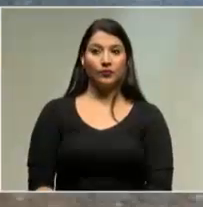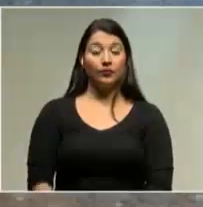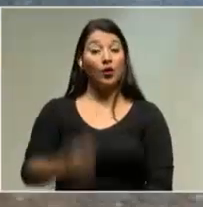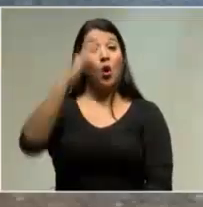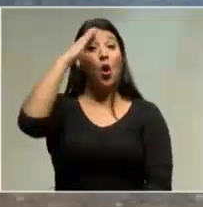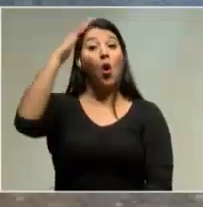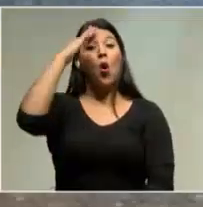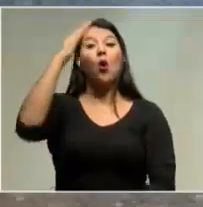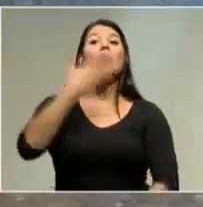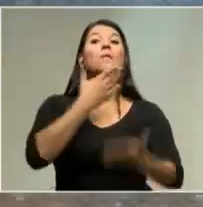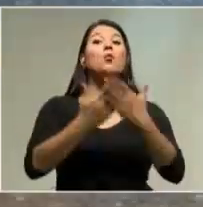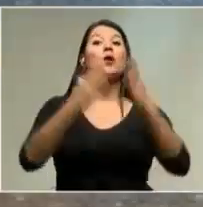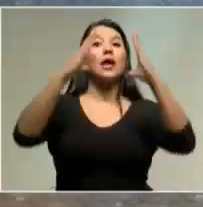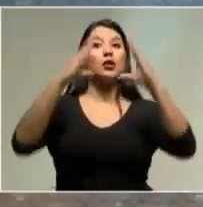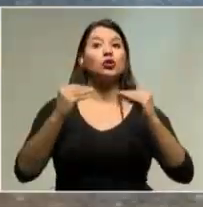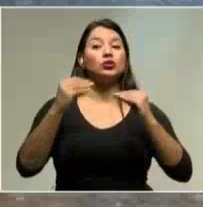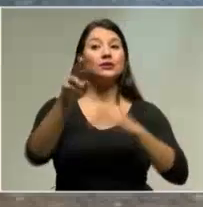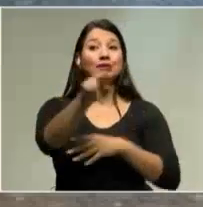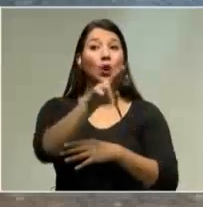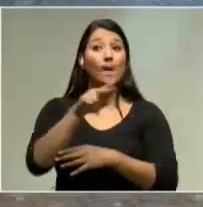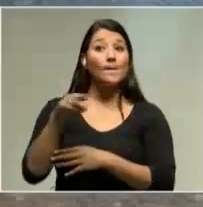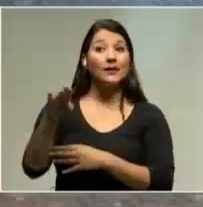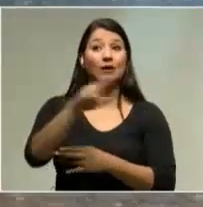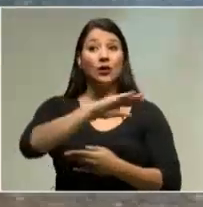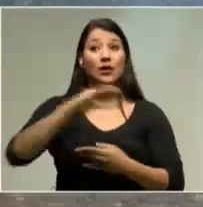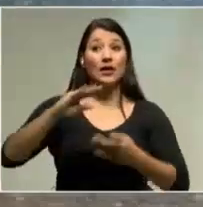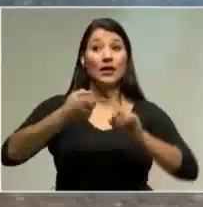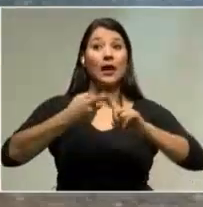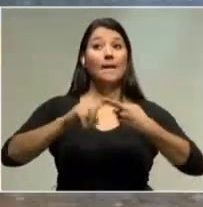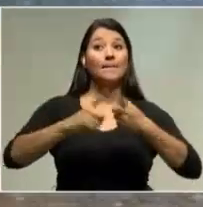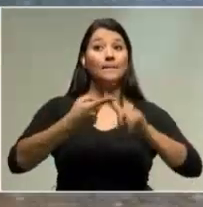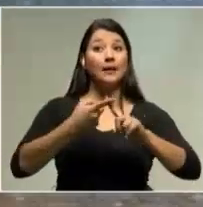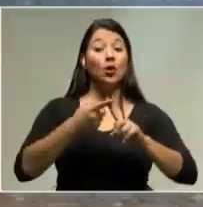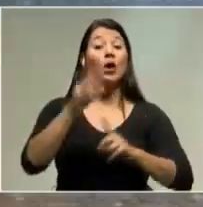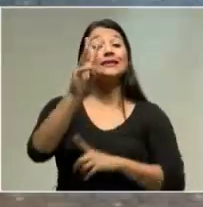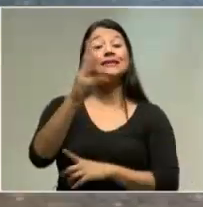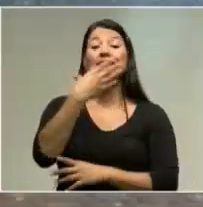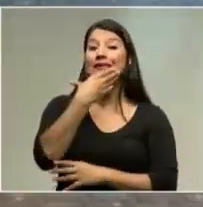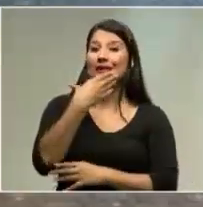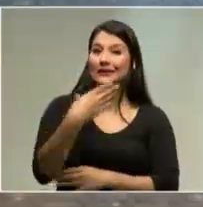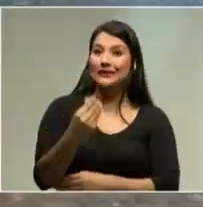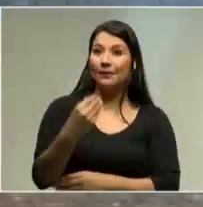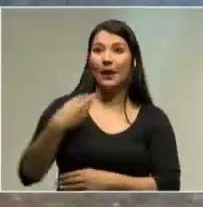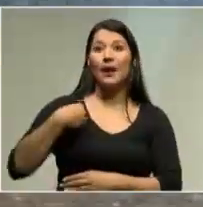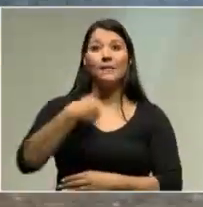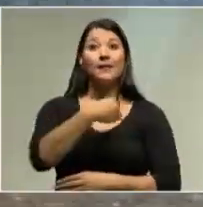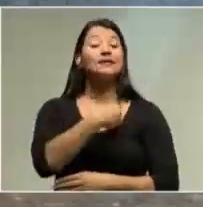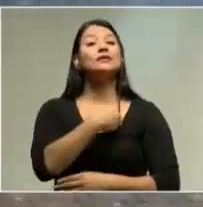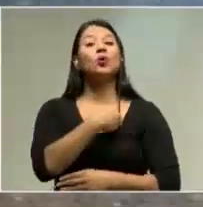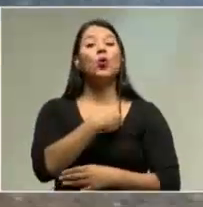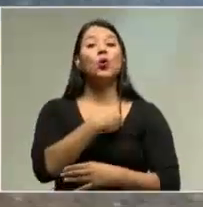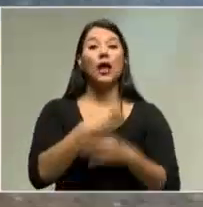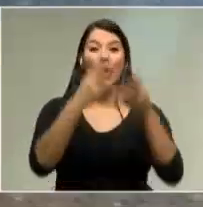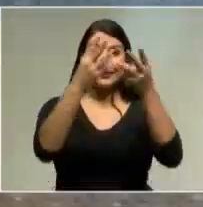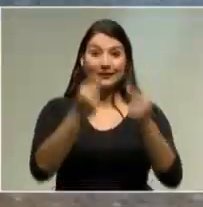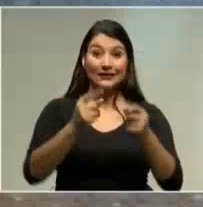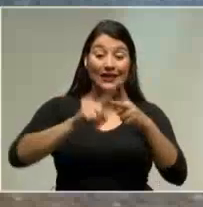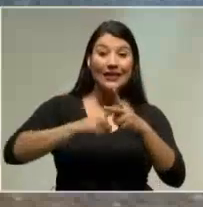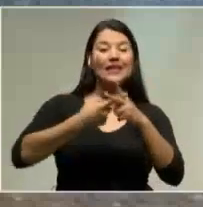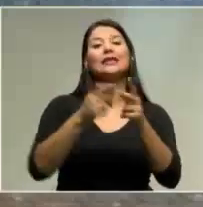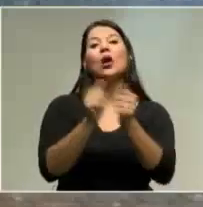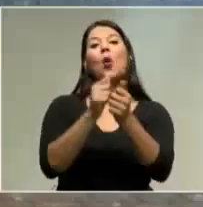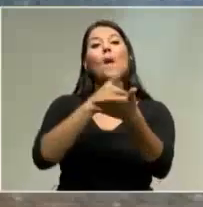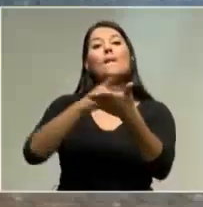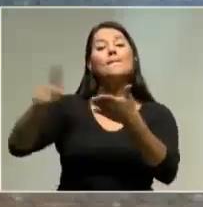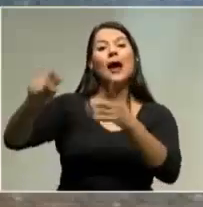Hola, ¿qué tal? Muy buenas noches, compañeros y amigos televidentes. Será el 6 de diciembre que el Ministerio de Hacienda inicie con el pago de